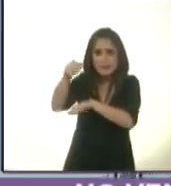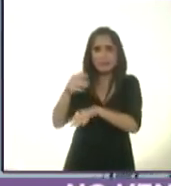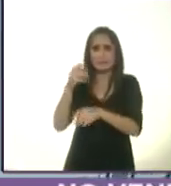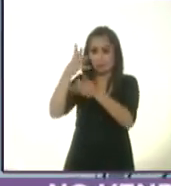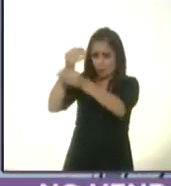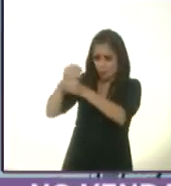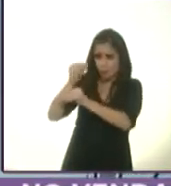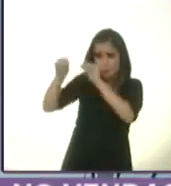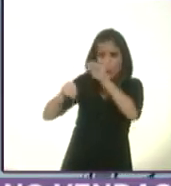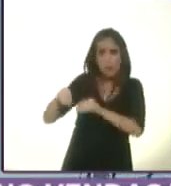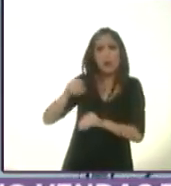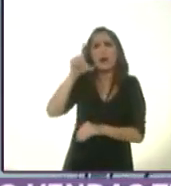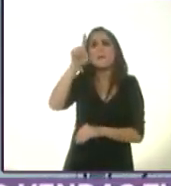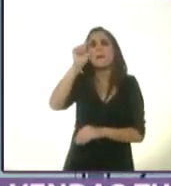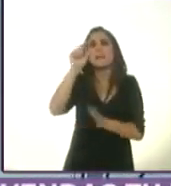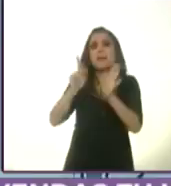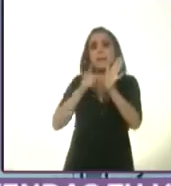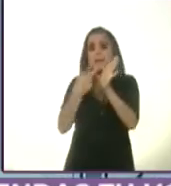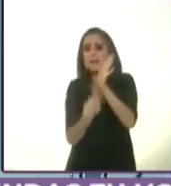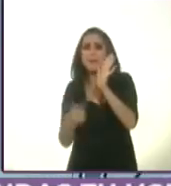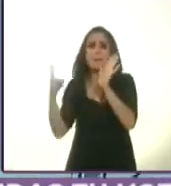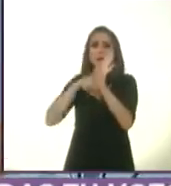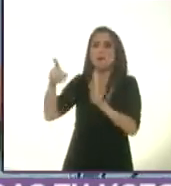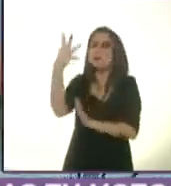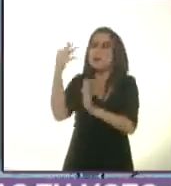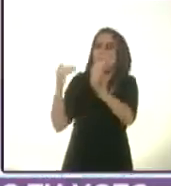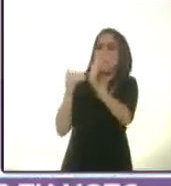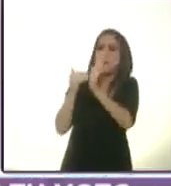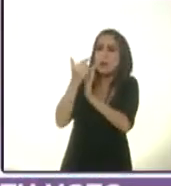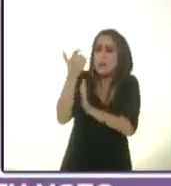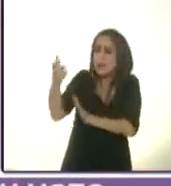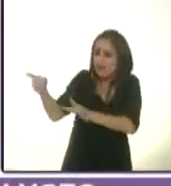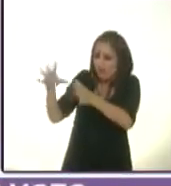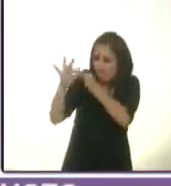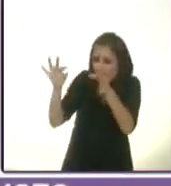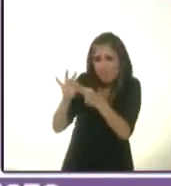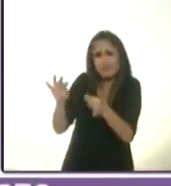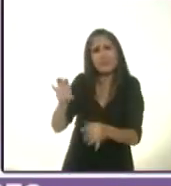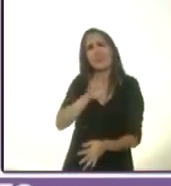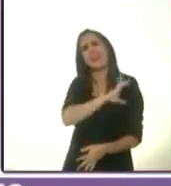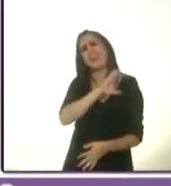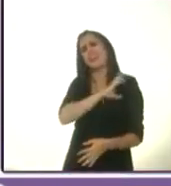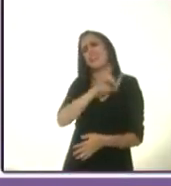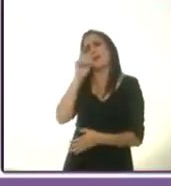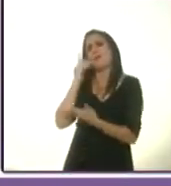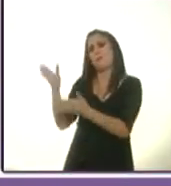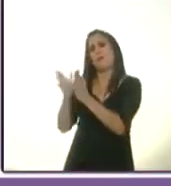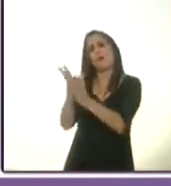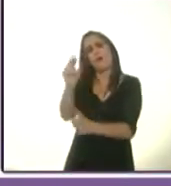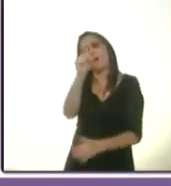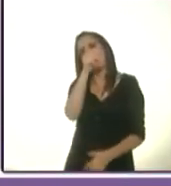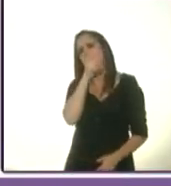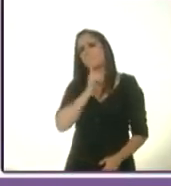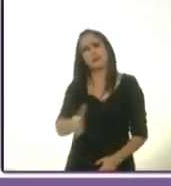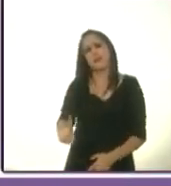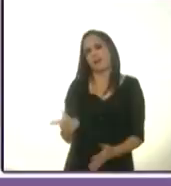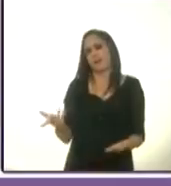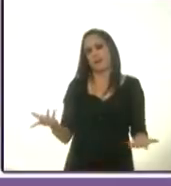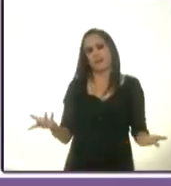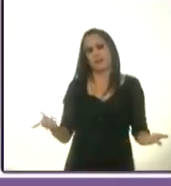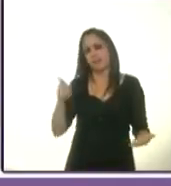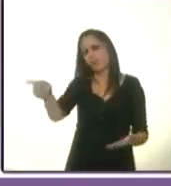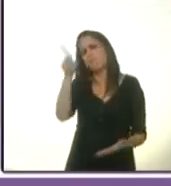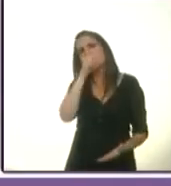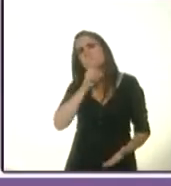veinte veces más que los cinco mil millones de pesos queridísima no les mientas no seas mentirosa yo